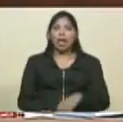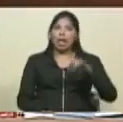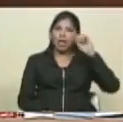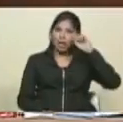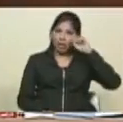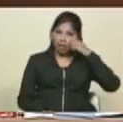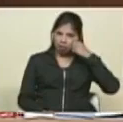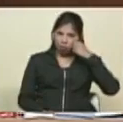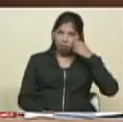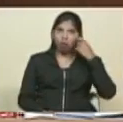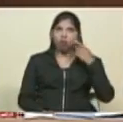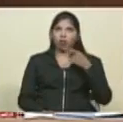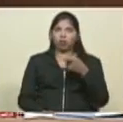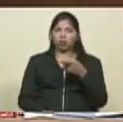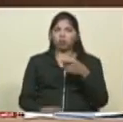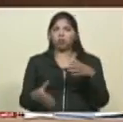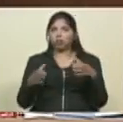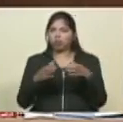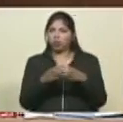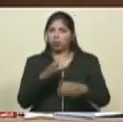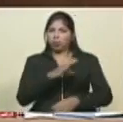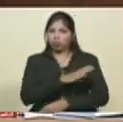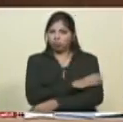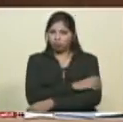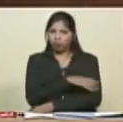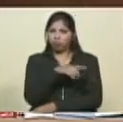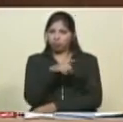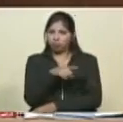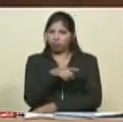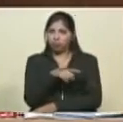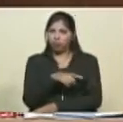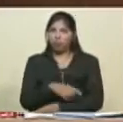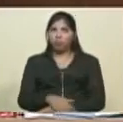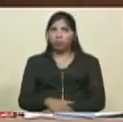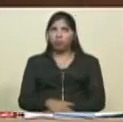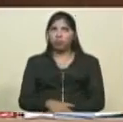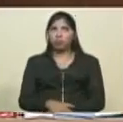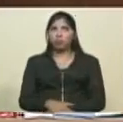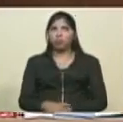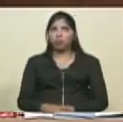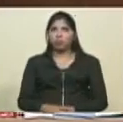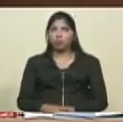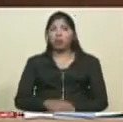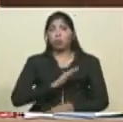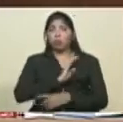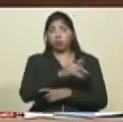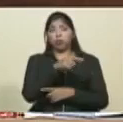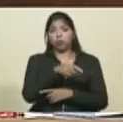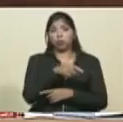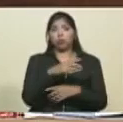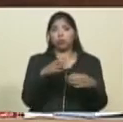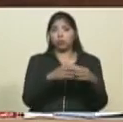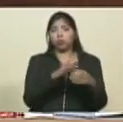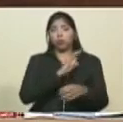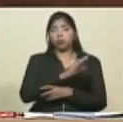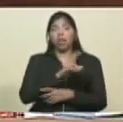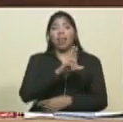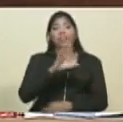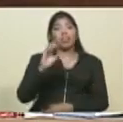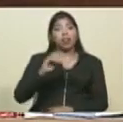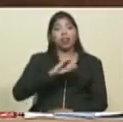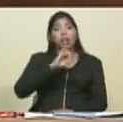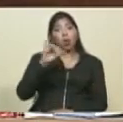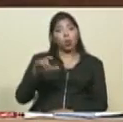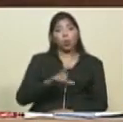recordarle a esa derecha venezolana que recibió una dura lección también. Lo recibió el 30 de julio y